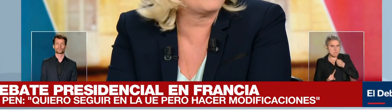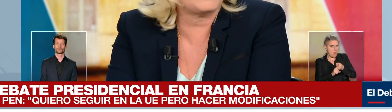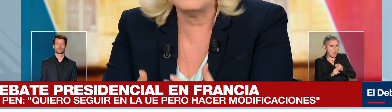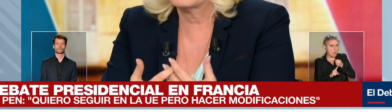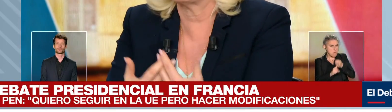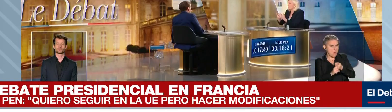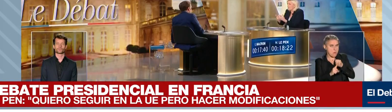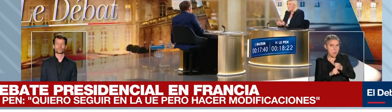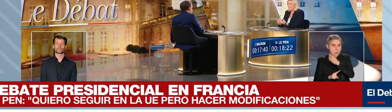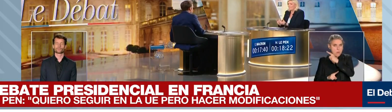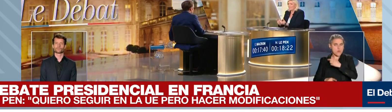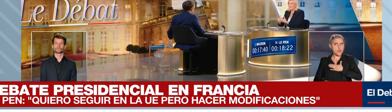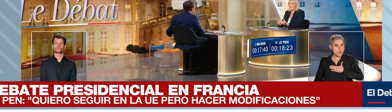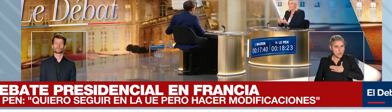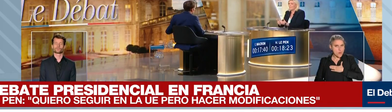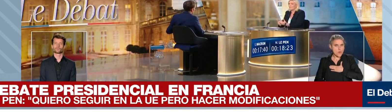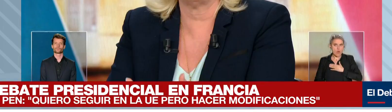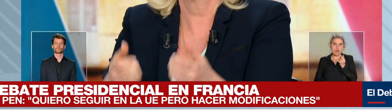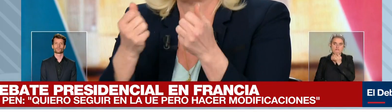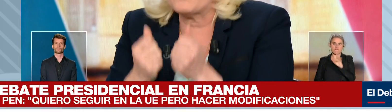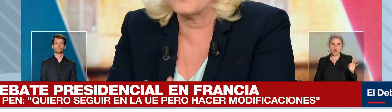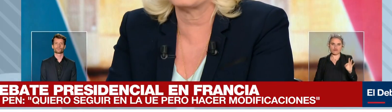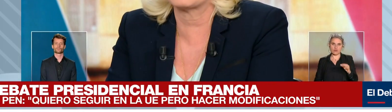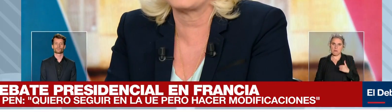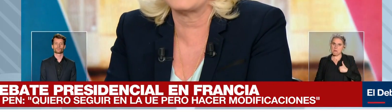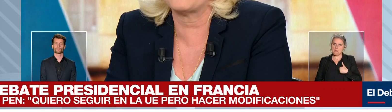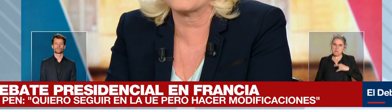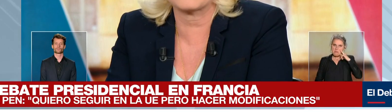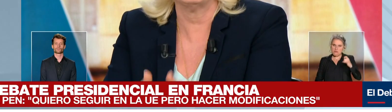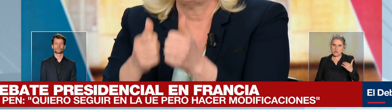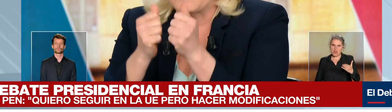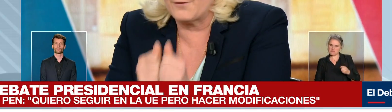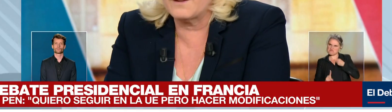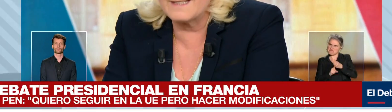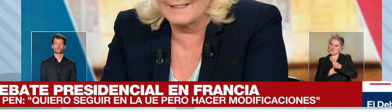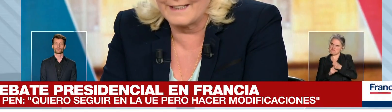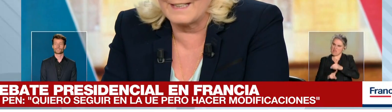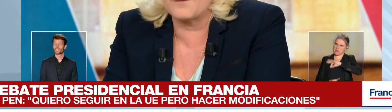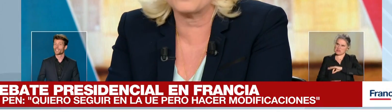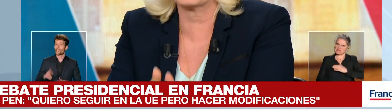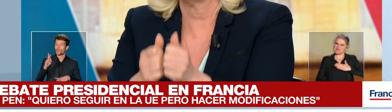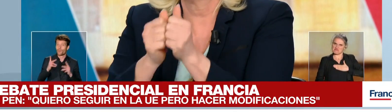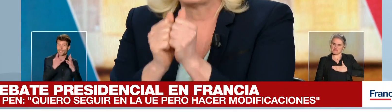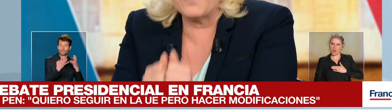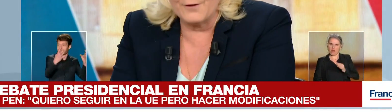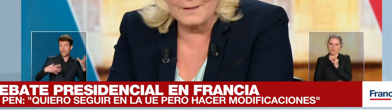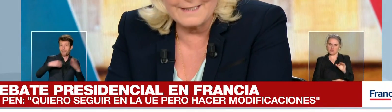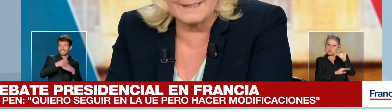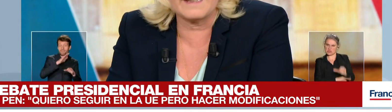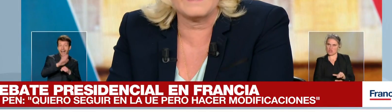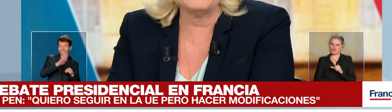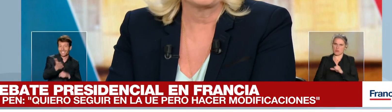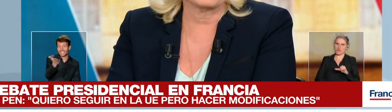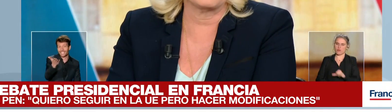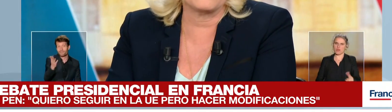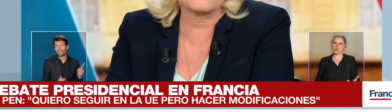Alemania defiende sus intereses uno por uno, pero nunca vi a los dirigentes franceses defender los intereses de los franceses. Tal vez no estuvo suficiente tiempo en el Parlamento,